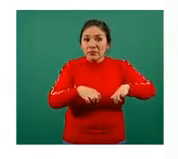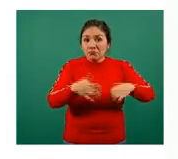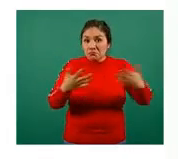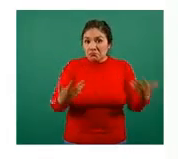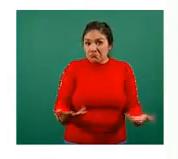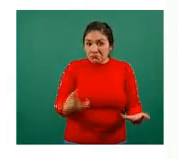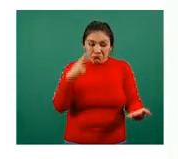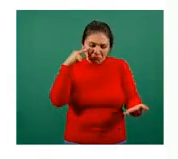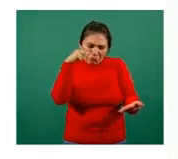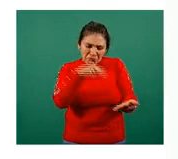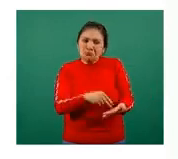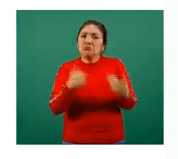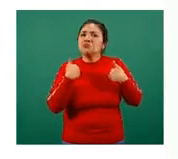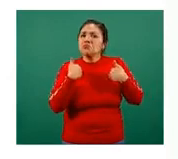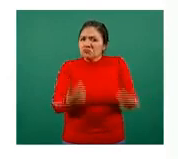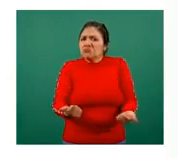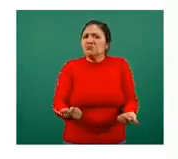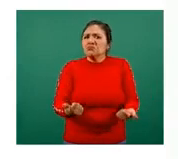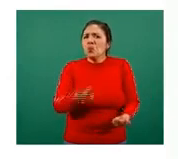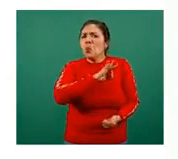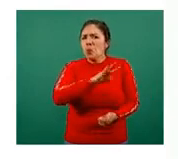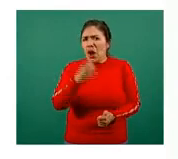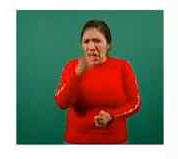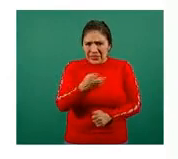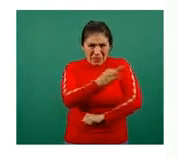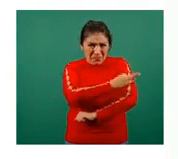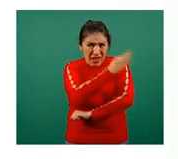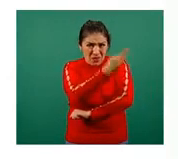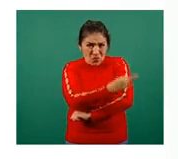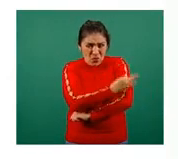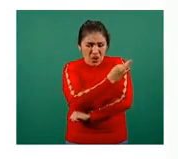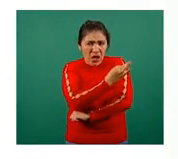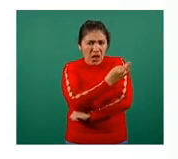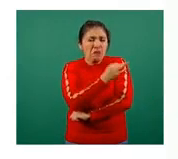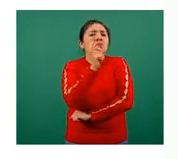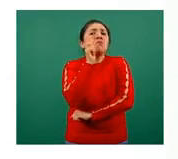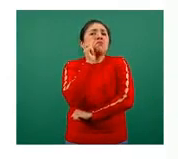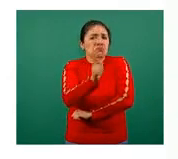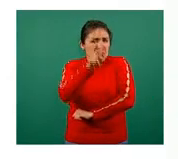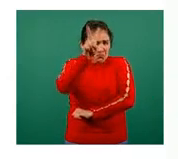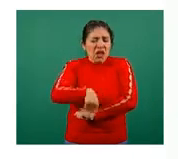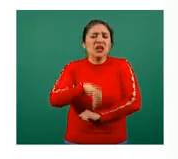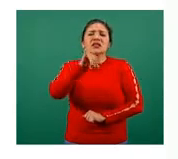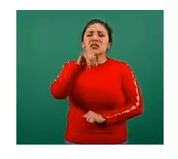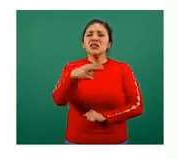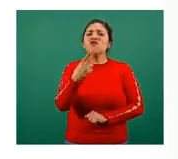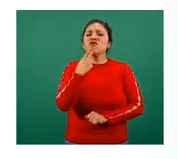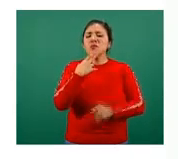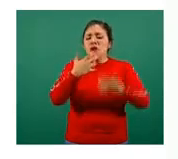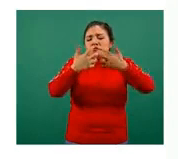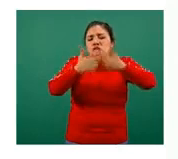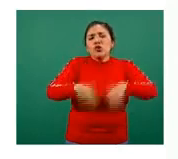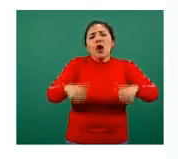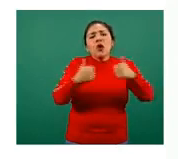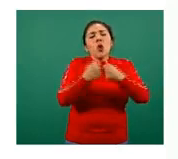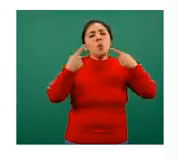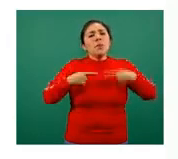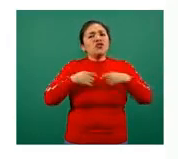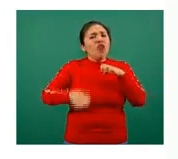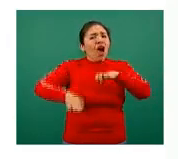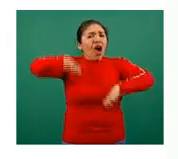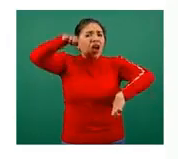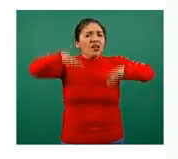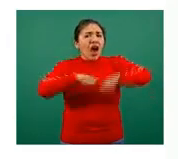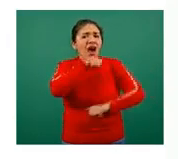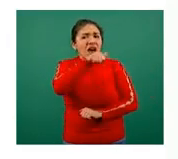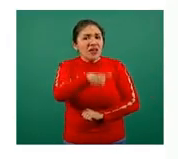sugiere que es muy probable que la vacuna resulte eficaz en personas mayores. Y